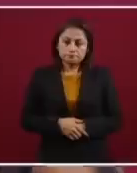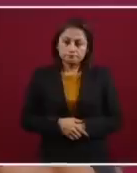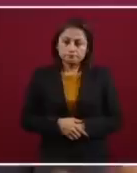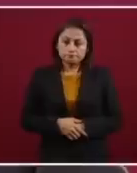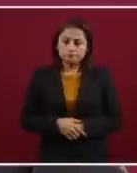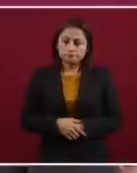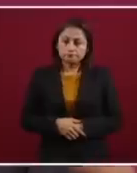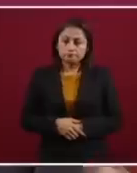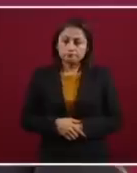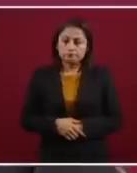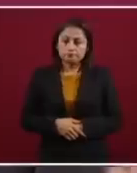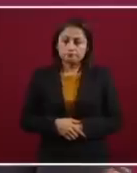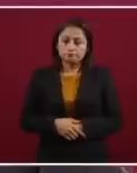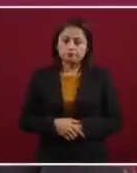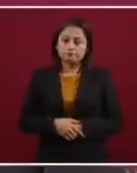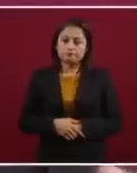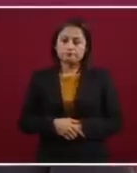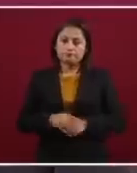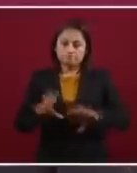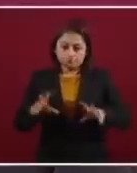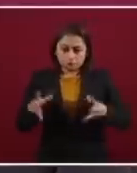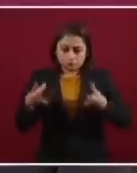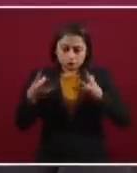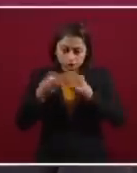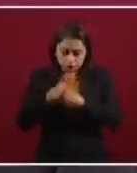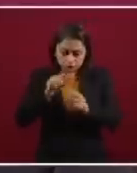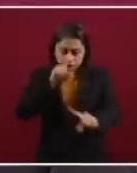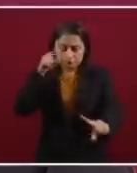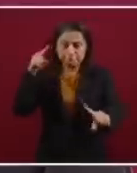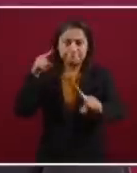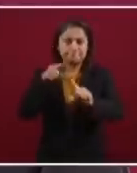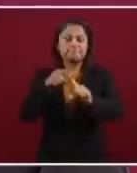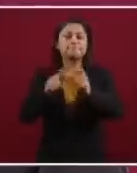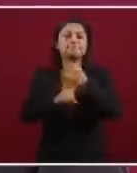vamos a buscar la solución